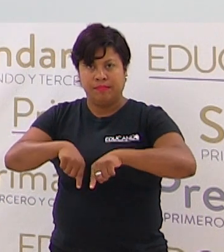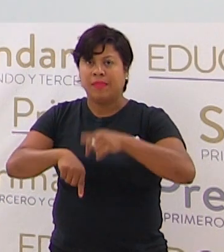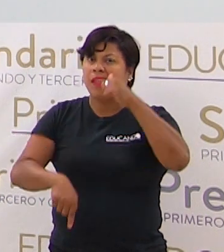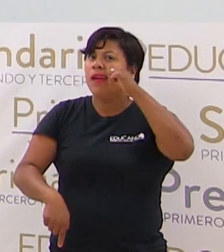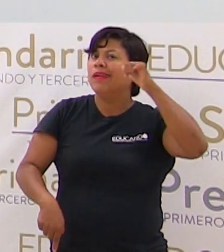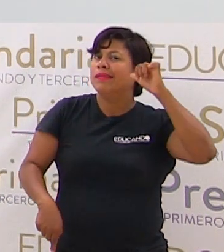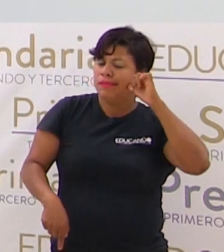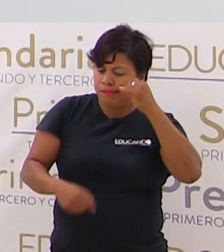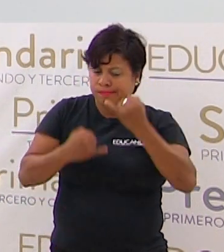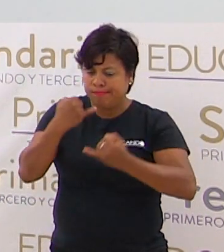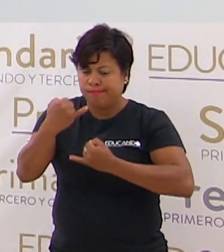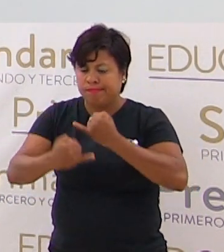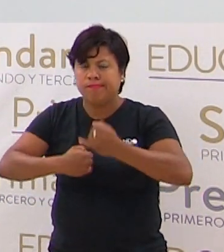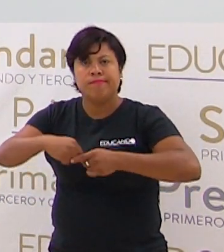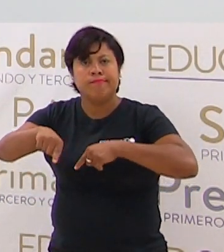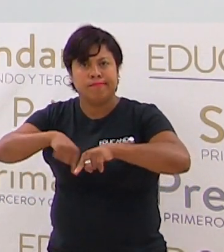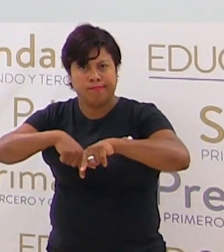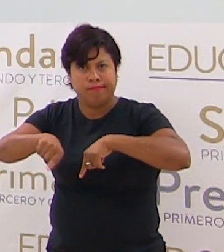fútbol.